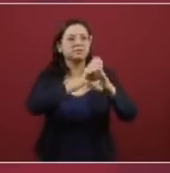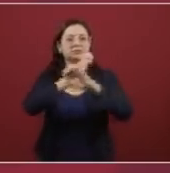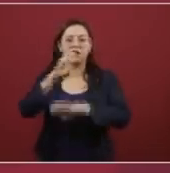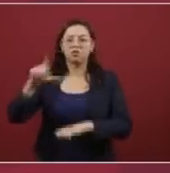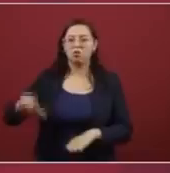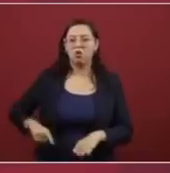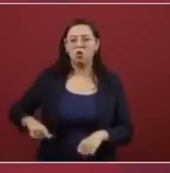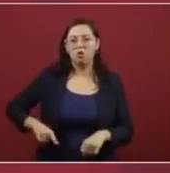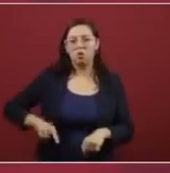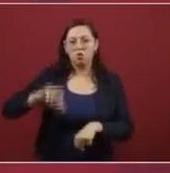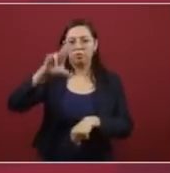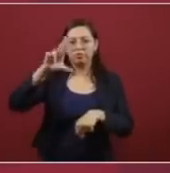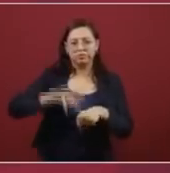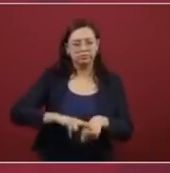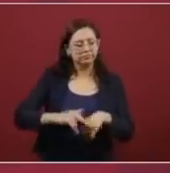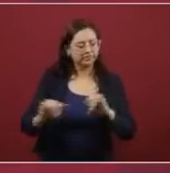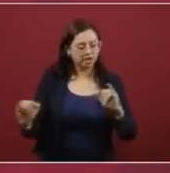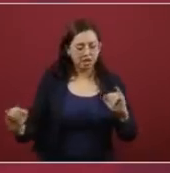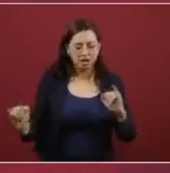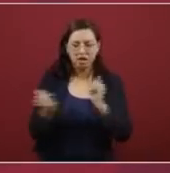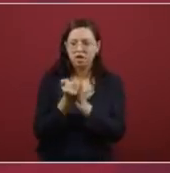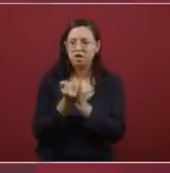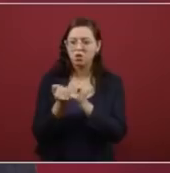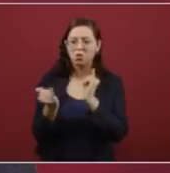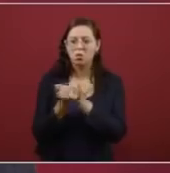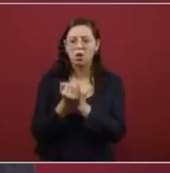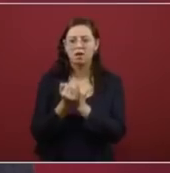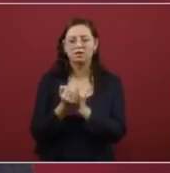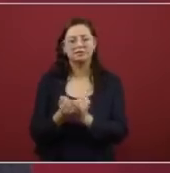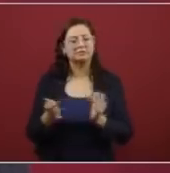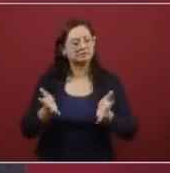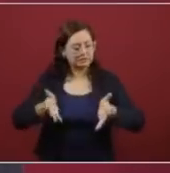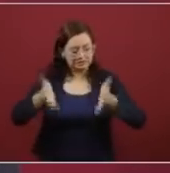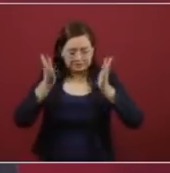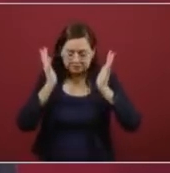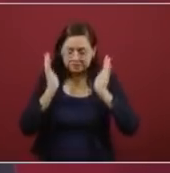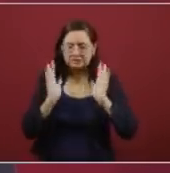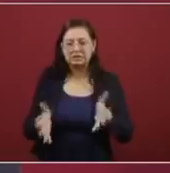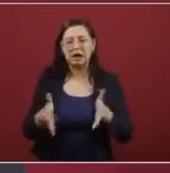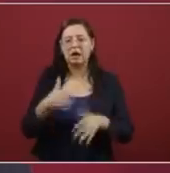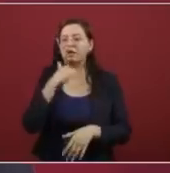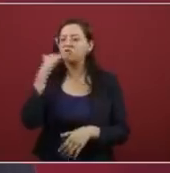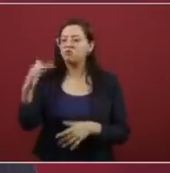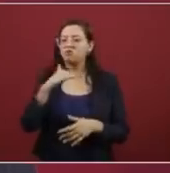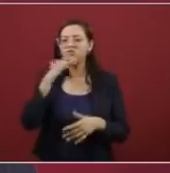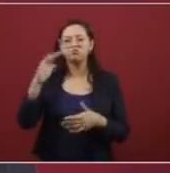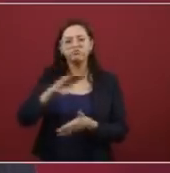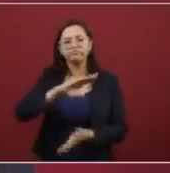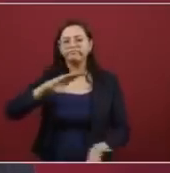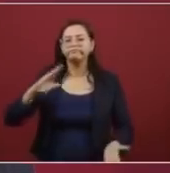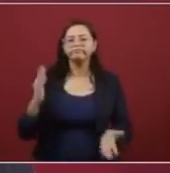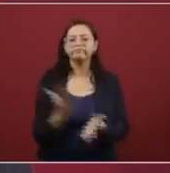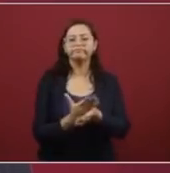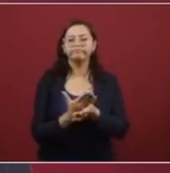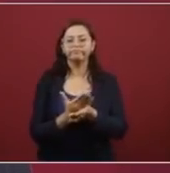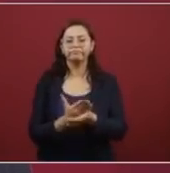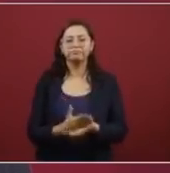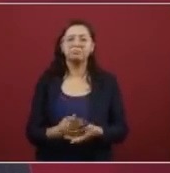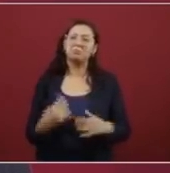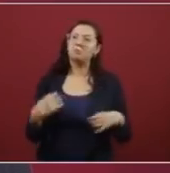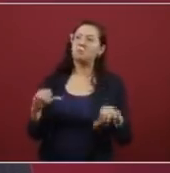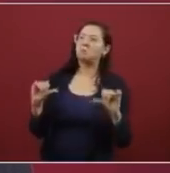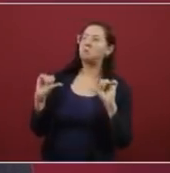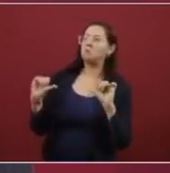de los estados y que se acabe la corrupción y la